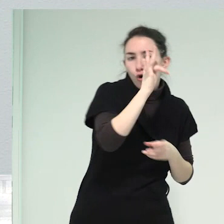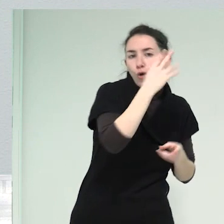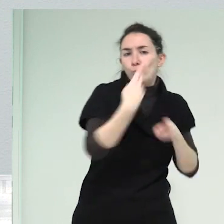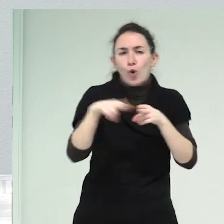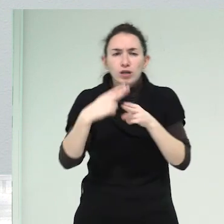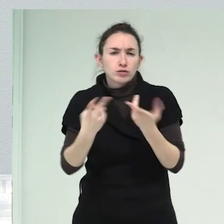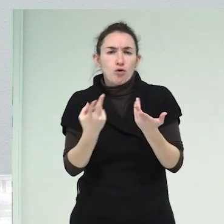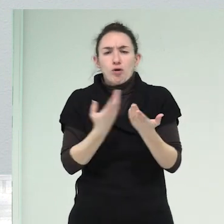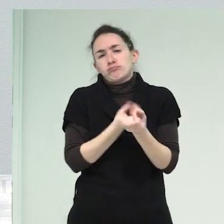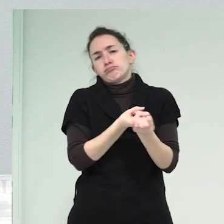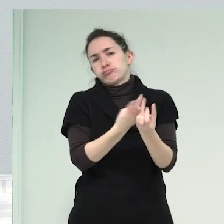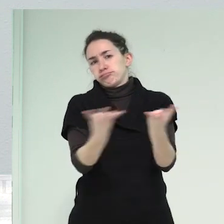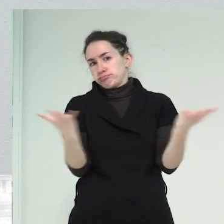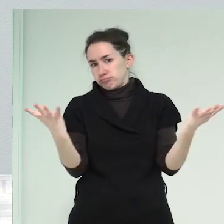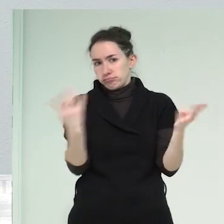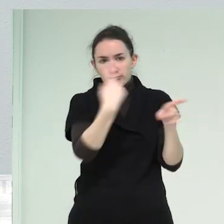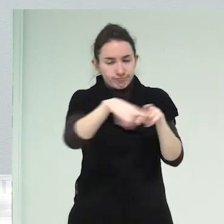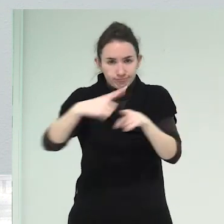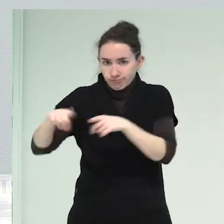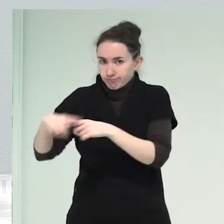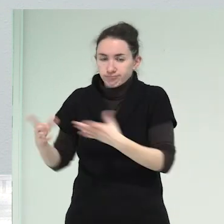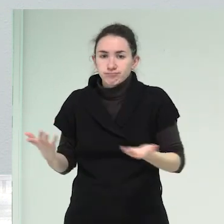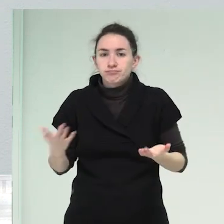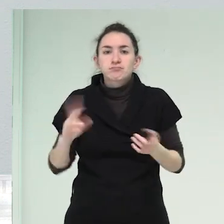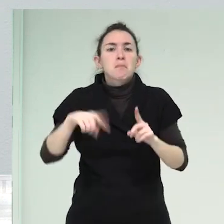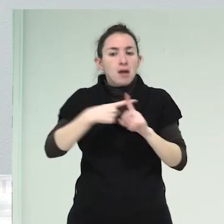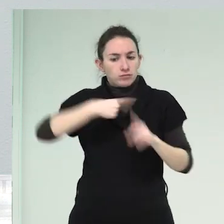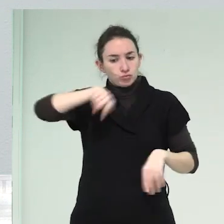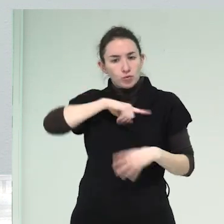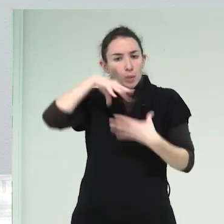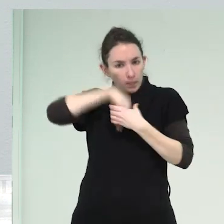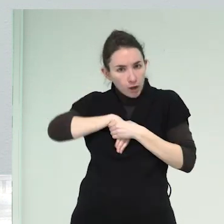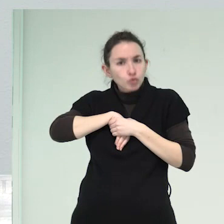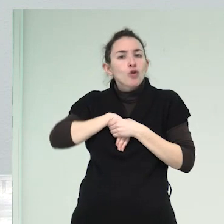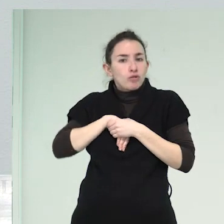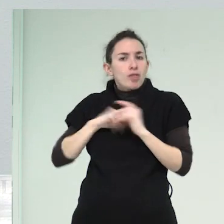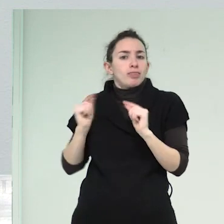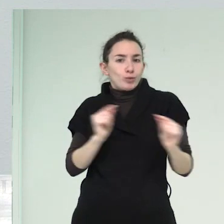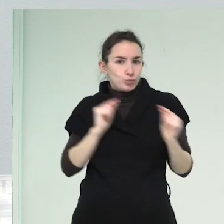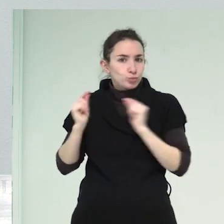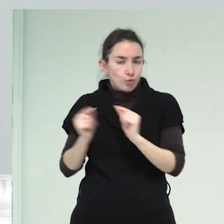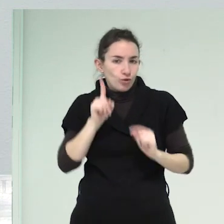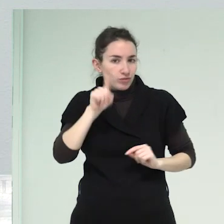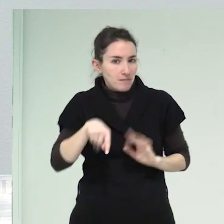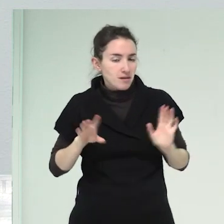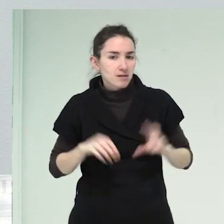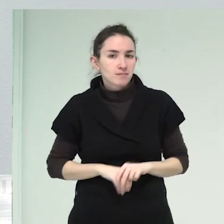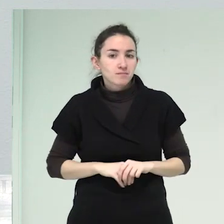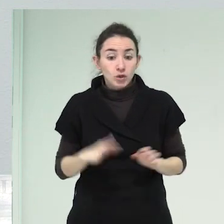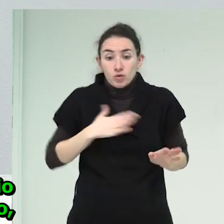discursivo muy amplio, y donde también tenemos nuestras discusiones al interno. Y es que para